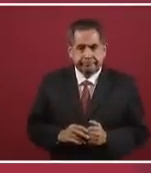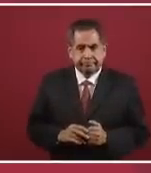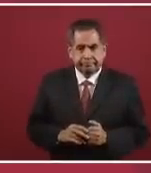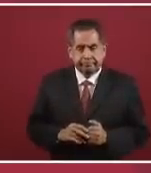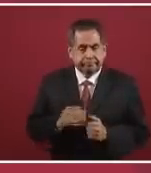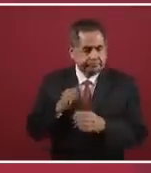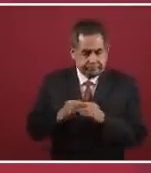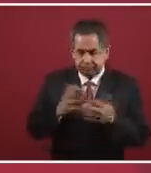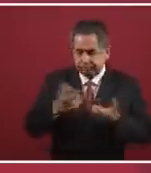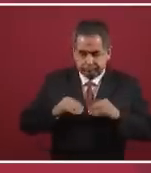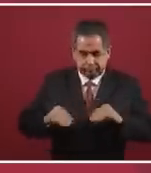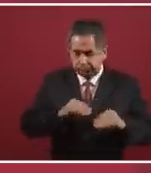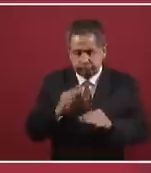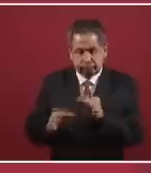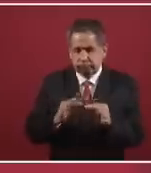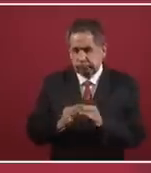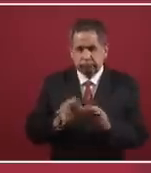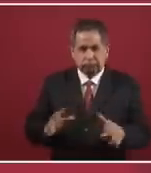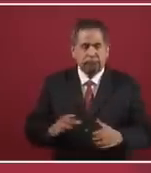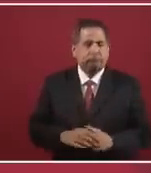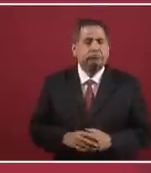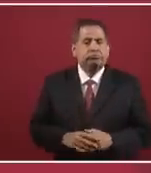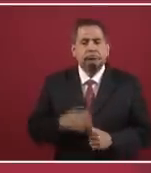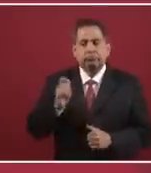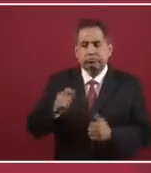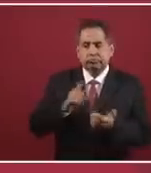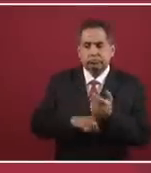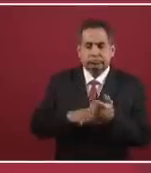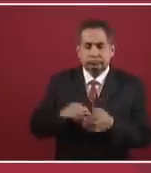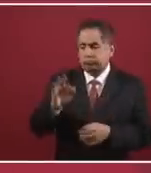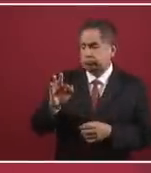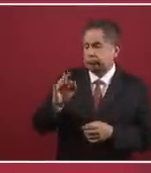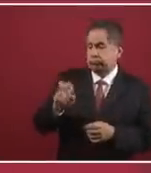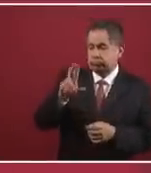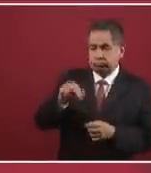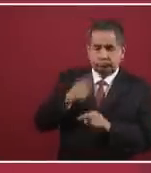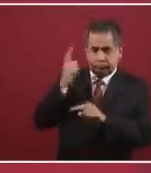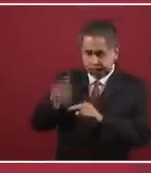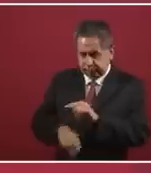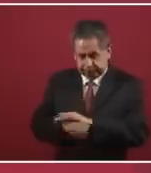actuando en quitar el fuero